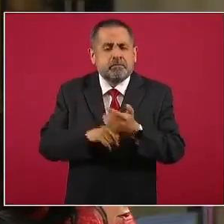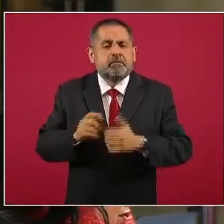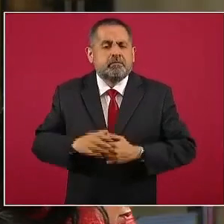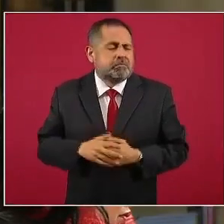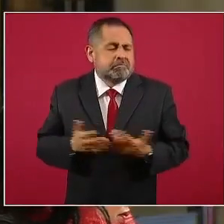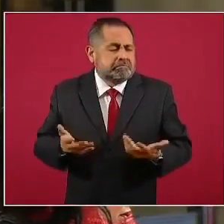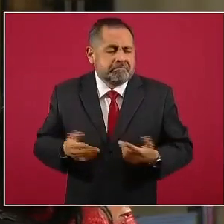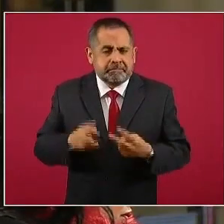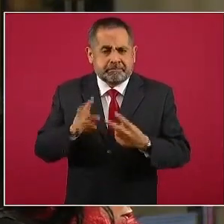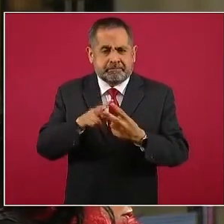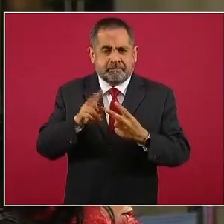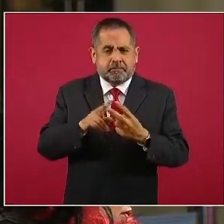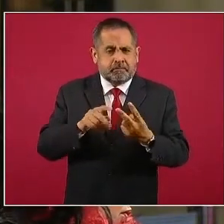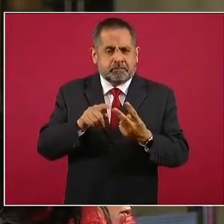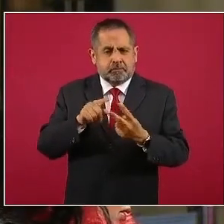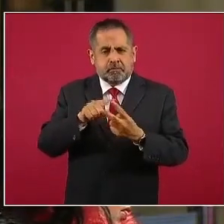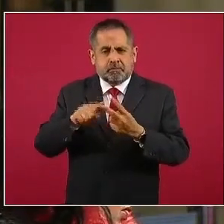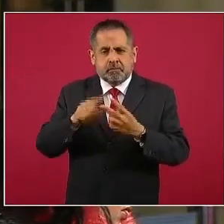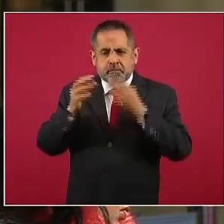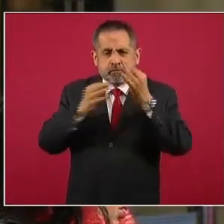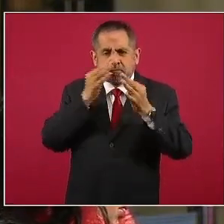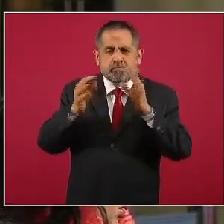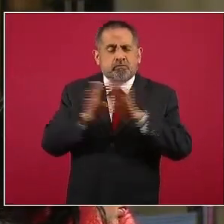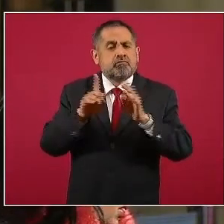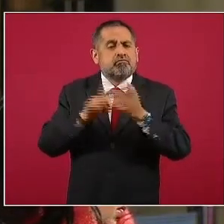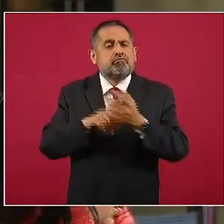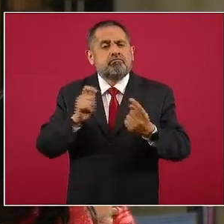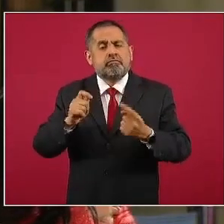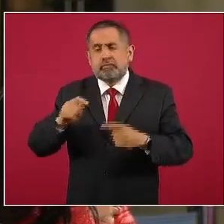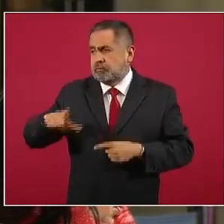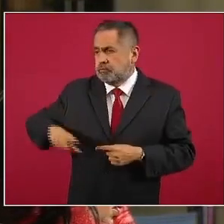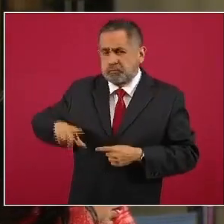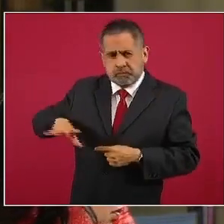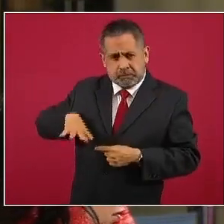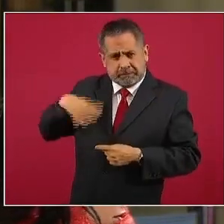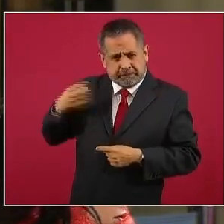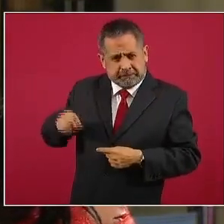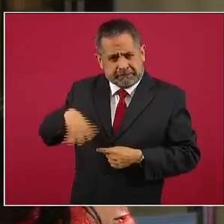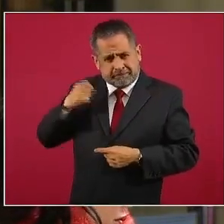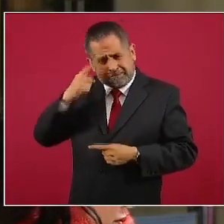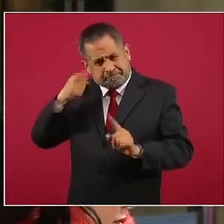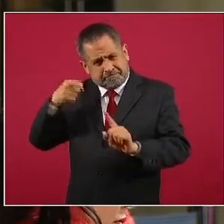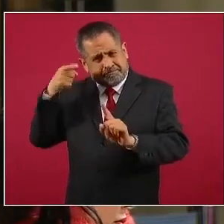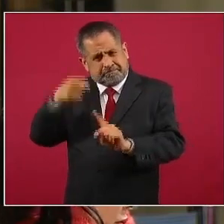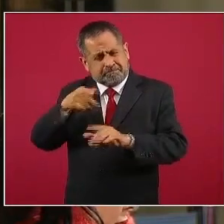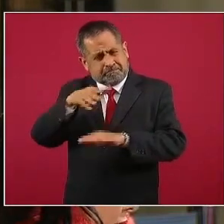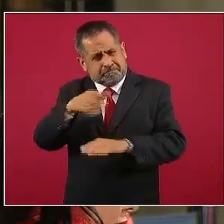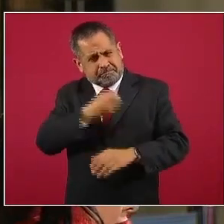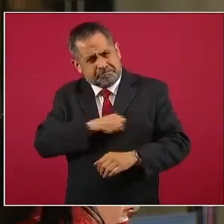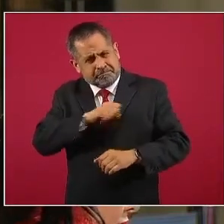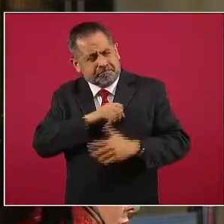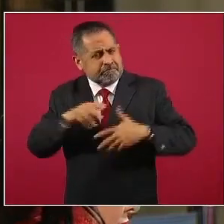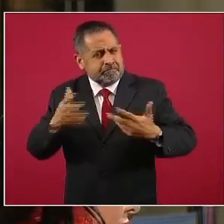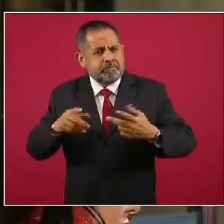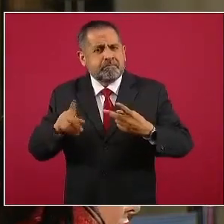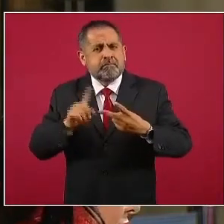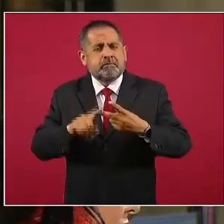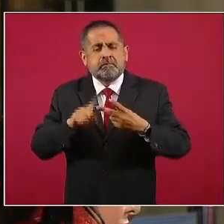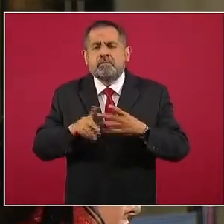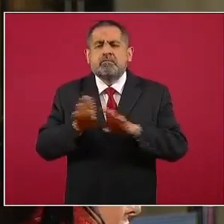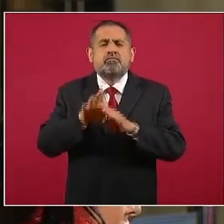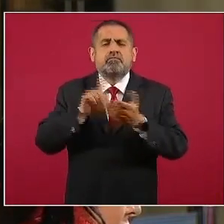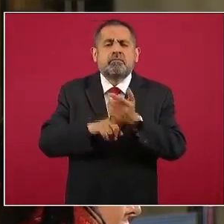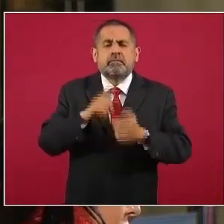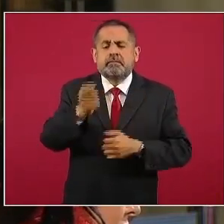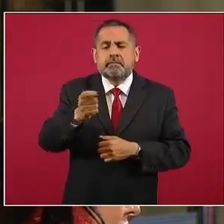Este par de noticias representa el esfuerzo del gobierno de México en la parte de salud, y la otra, si me